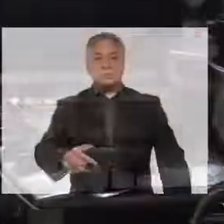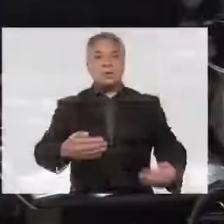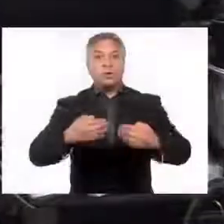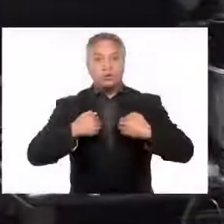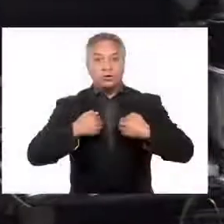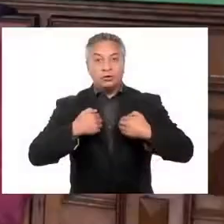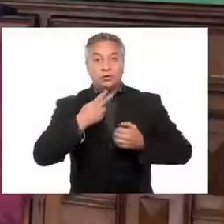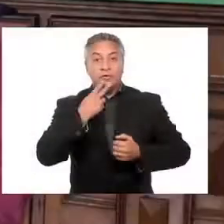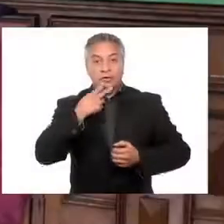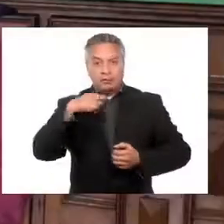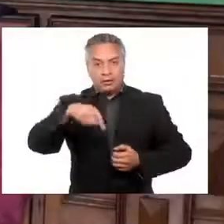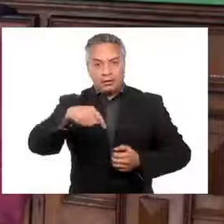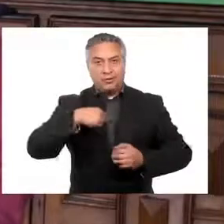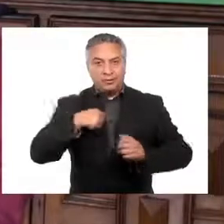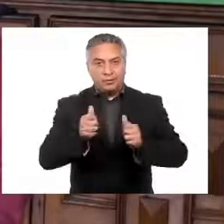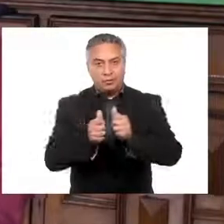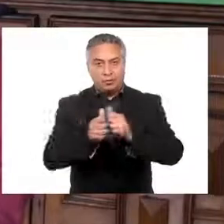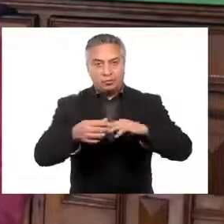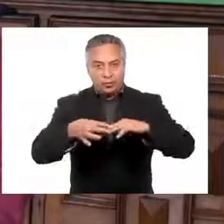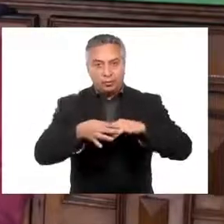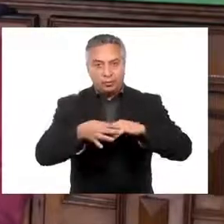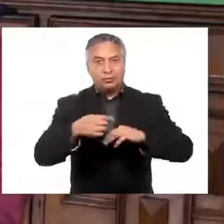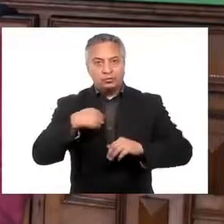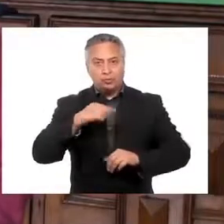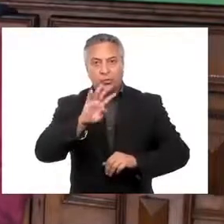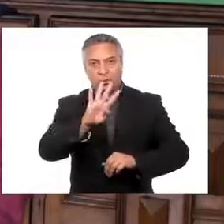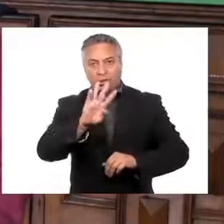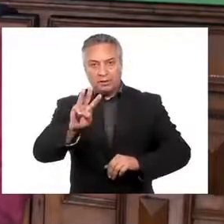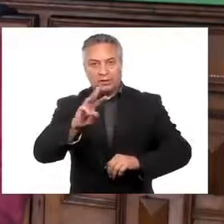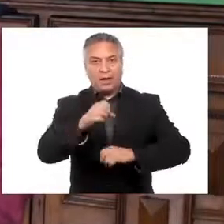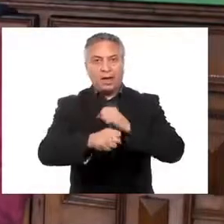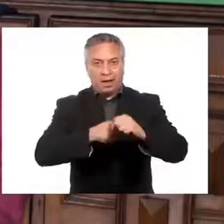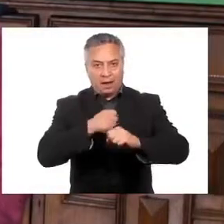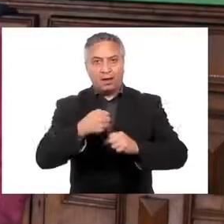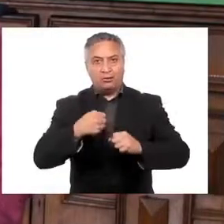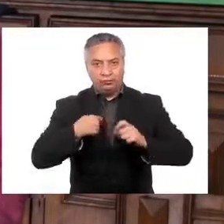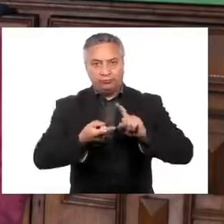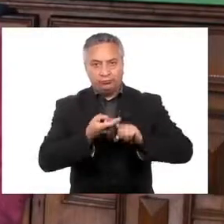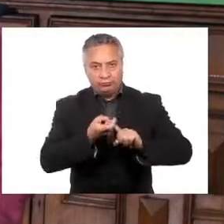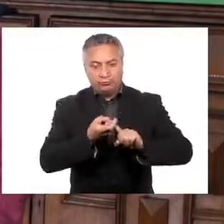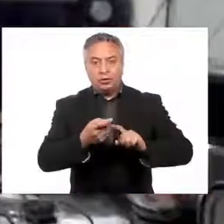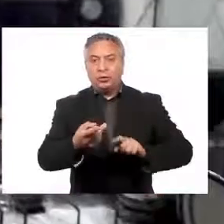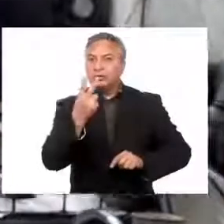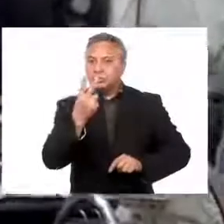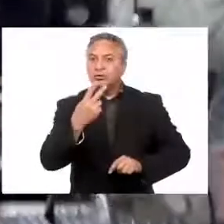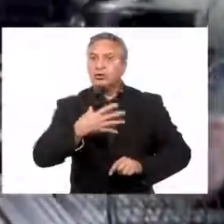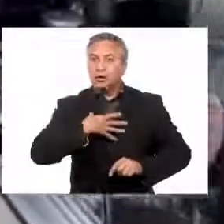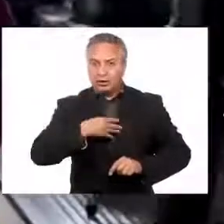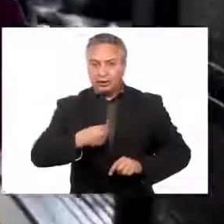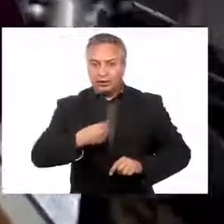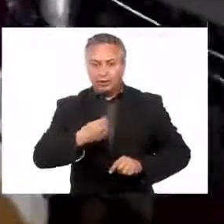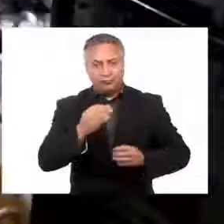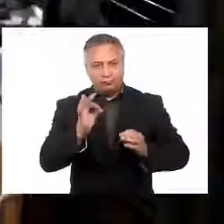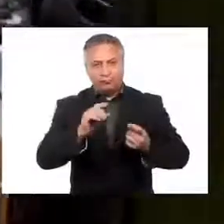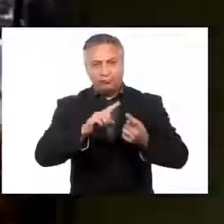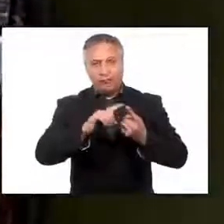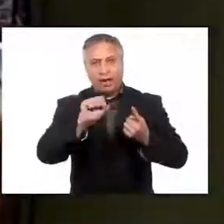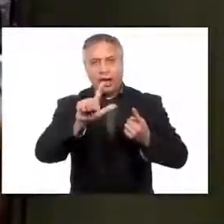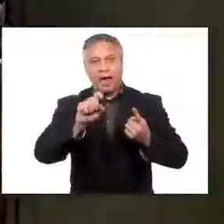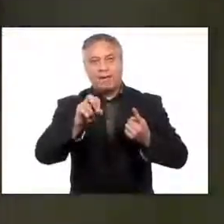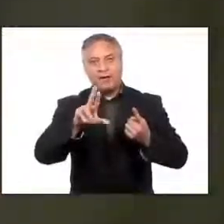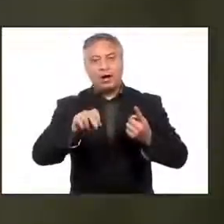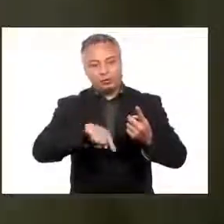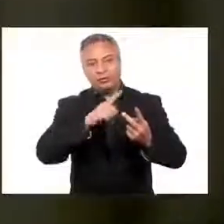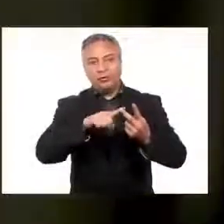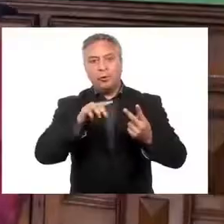Yo vivo acá con mi esposo, tenemos 43 años de matrimonio, tengo dos hijos maravillosos, Álvaro Andrés